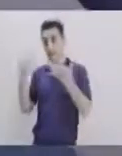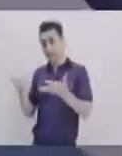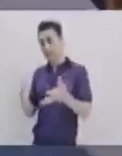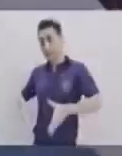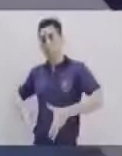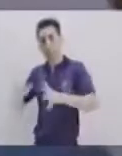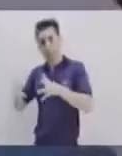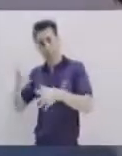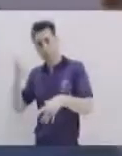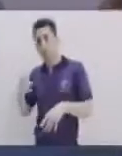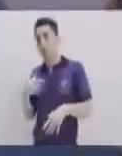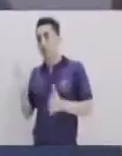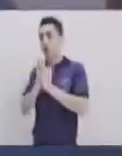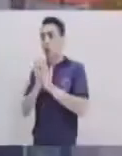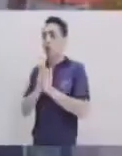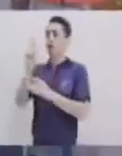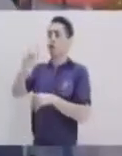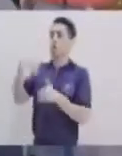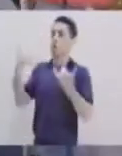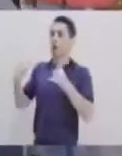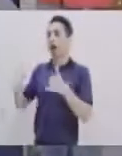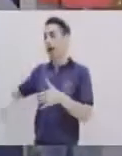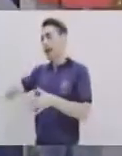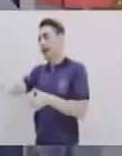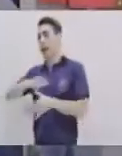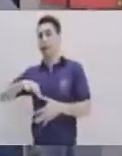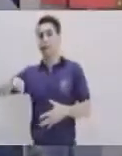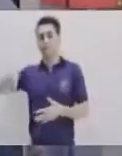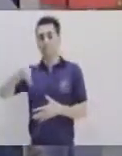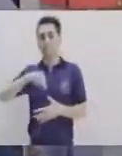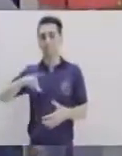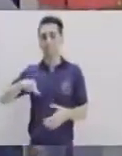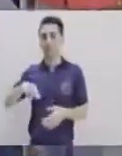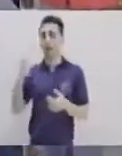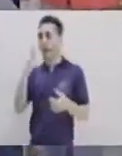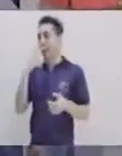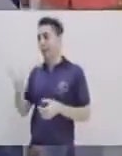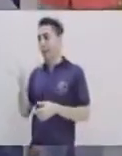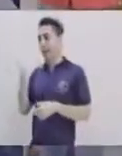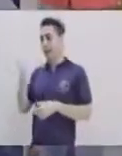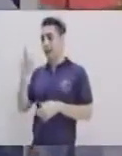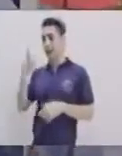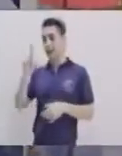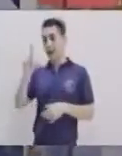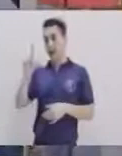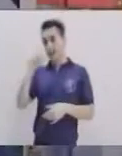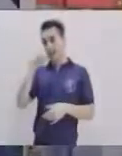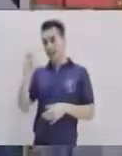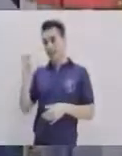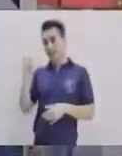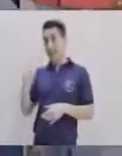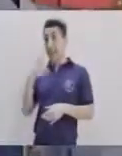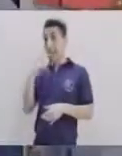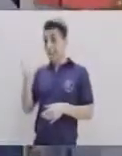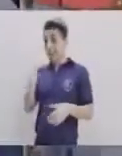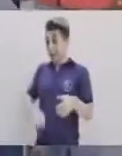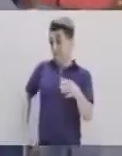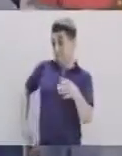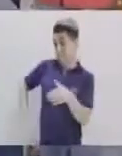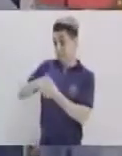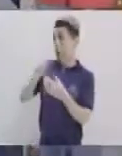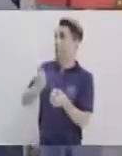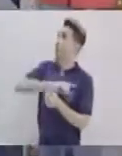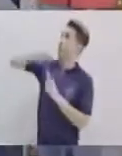patio a jugar con su hermana Arlette. Arlette le dio una fuerte patada y la pelota desapareció de sus vistas. La buscaron